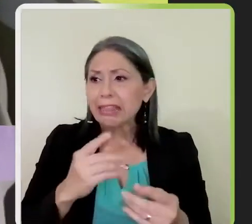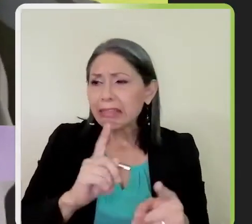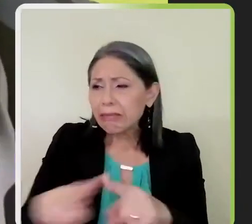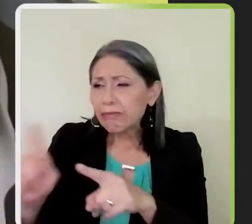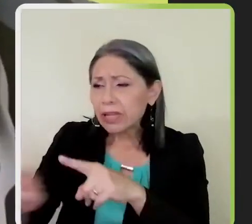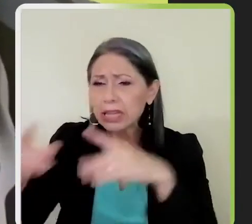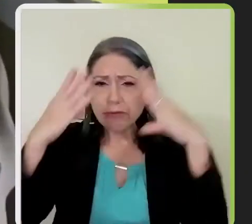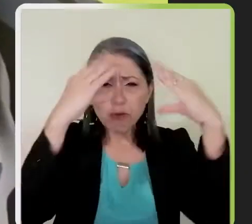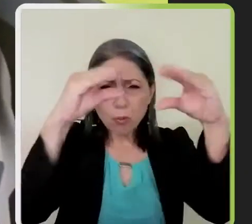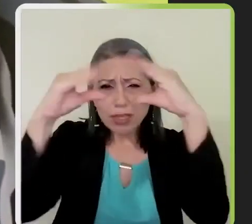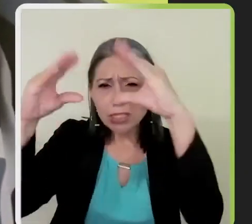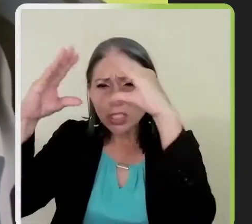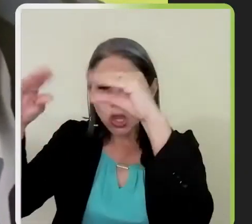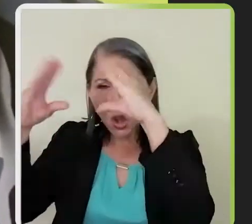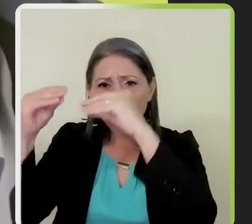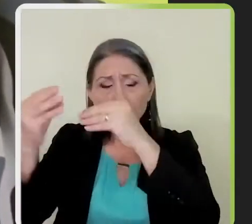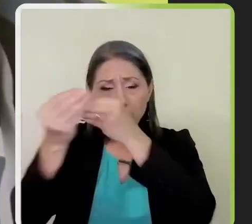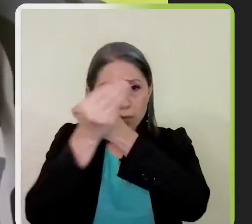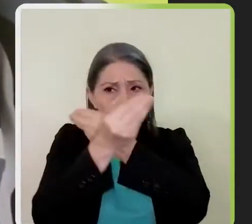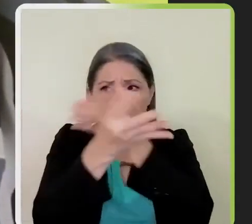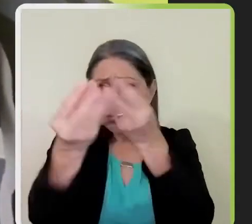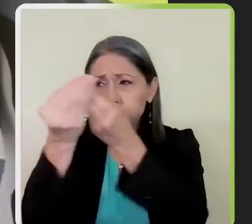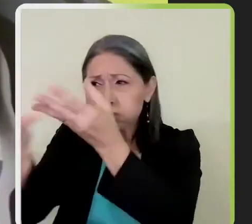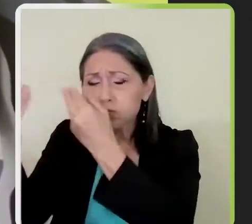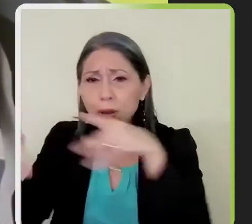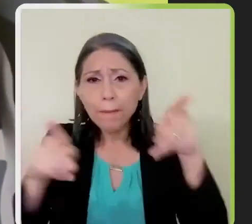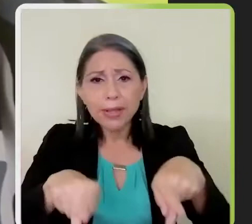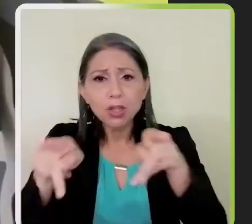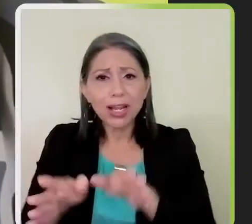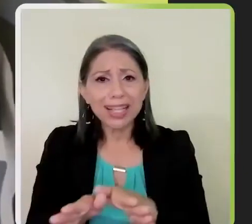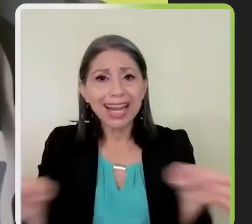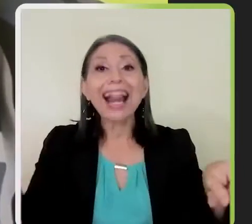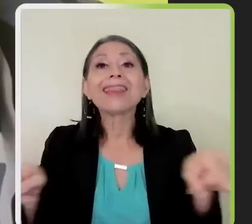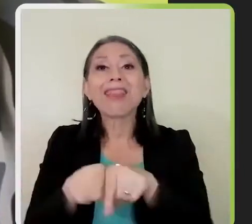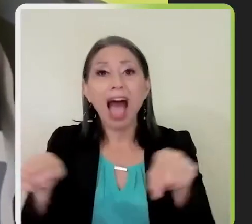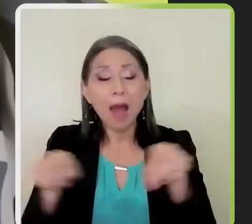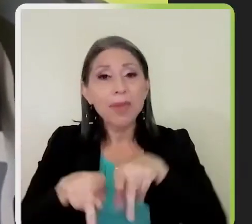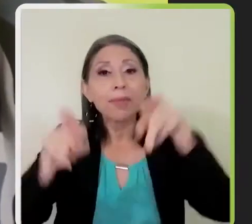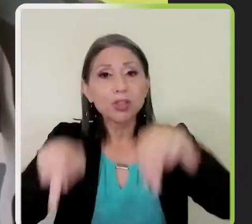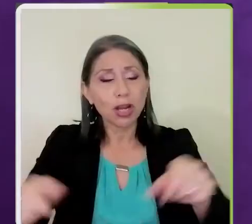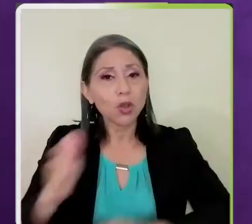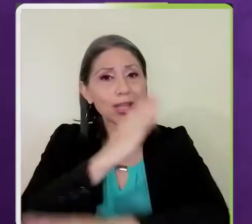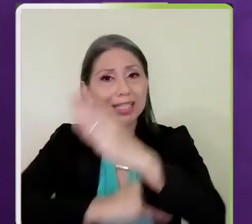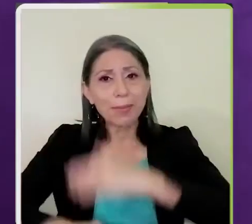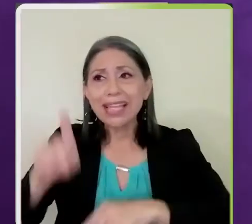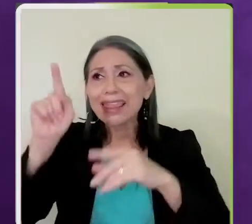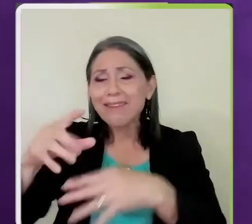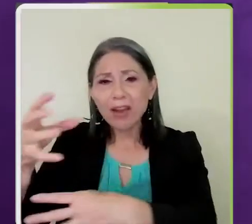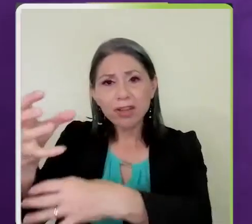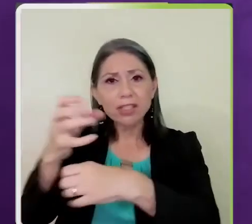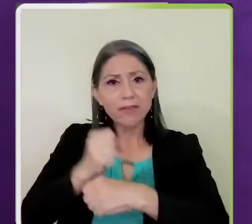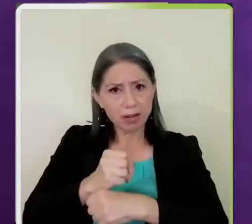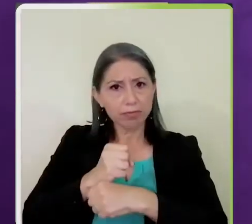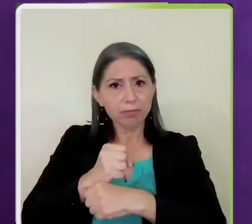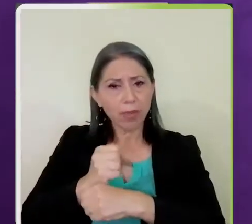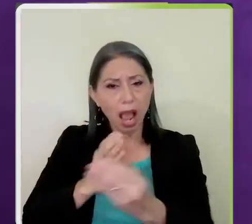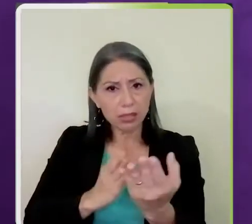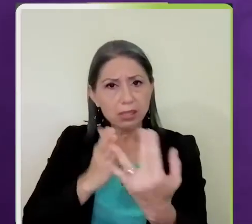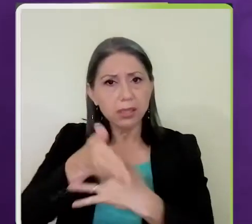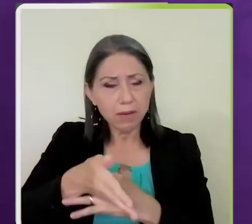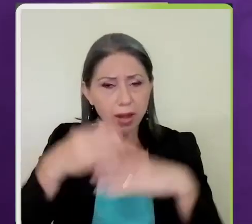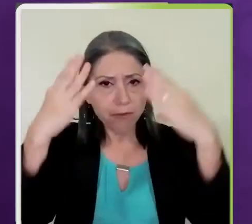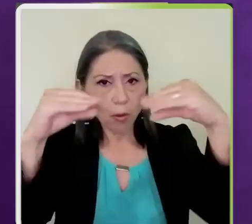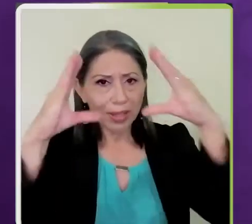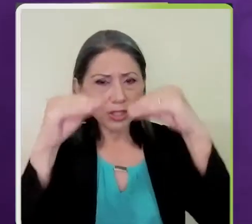emanando para la población en general llegara a las personas con discapacidad de manera accesible y en los formatos